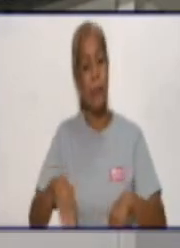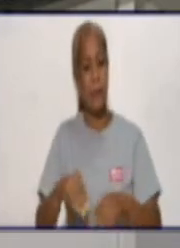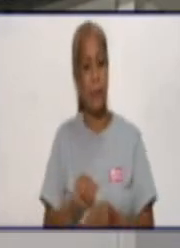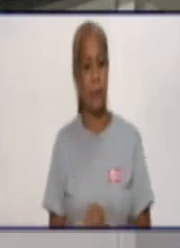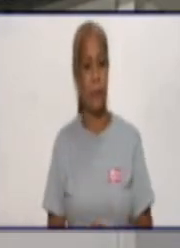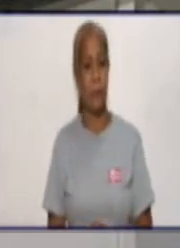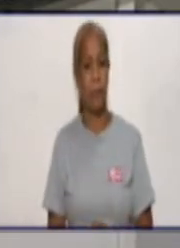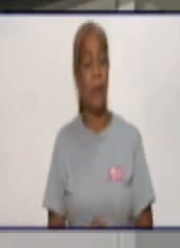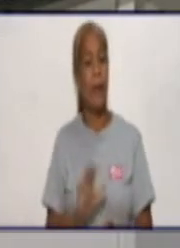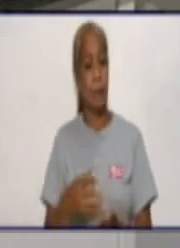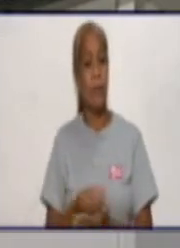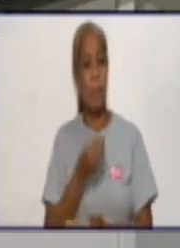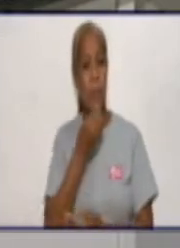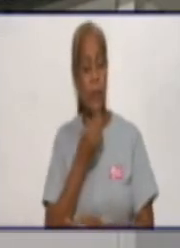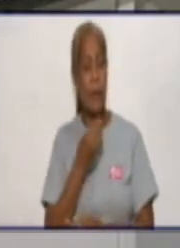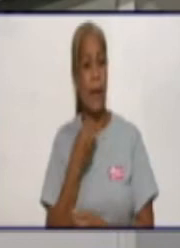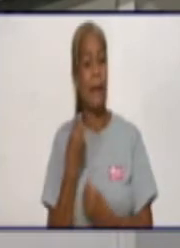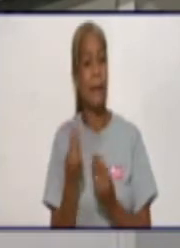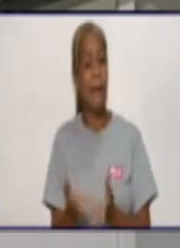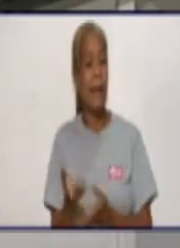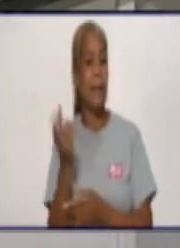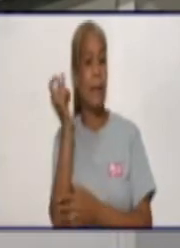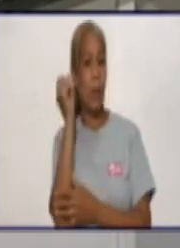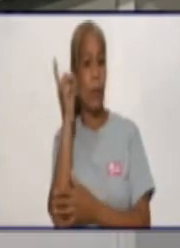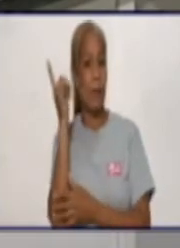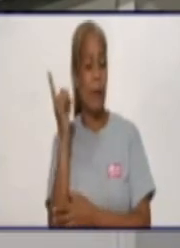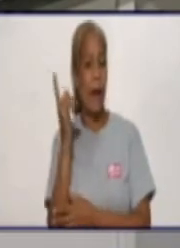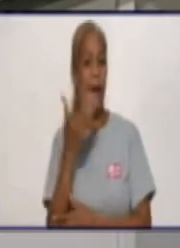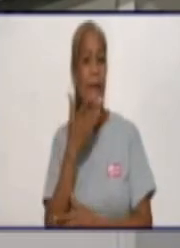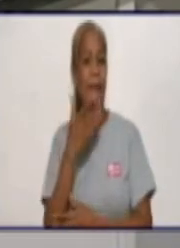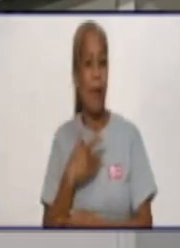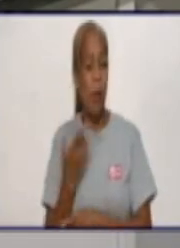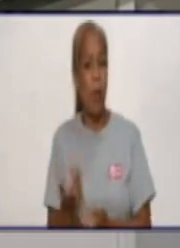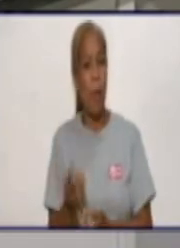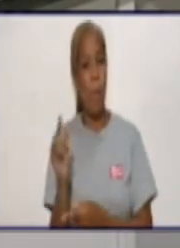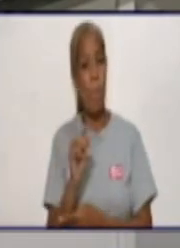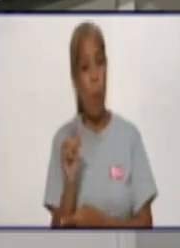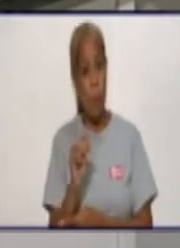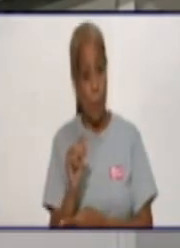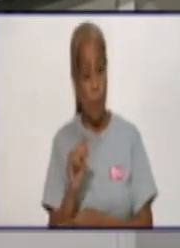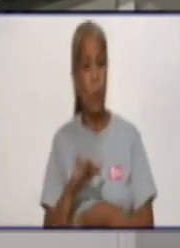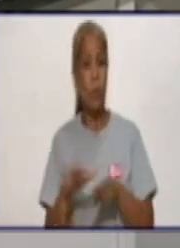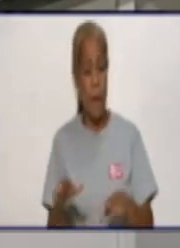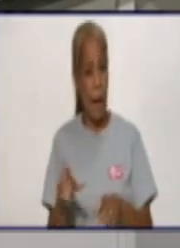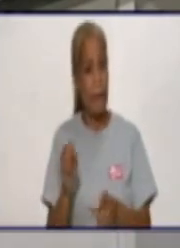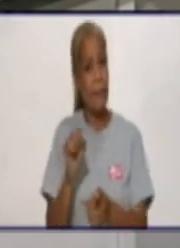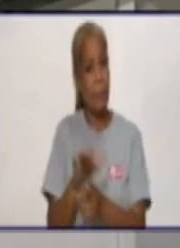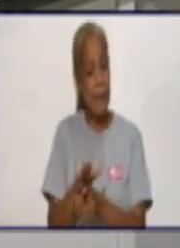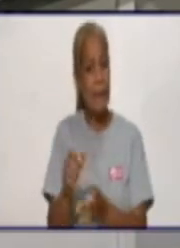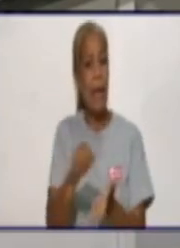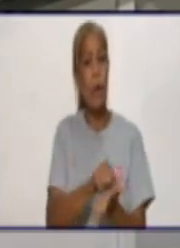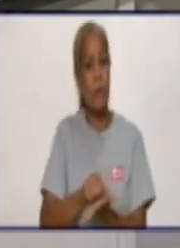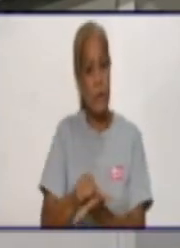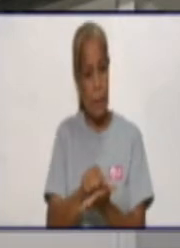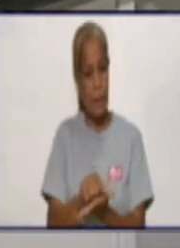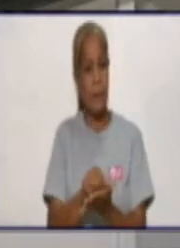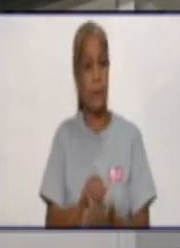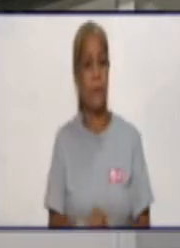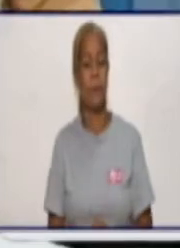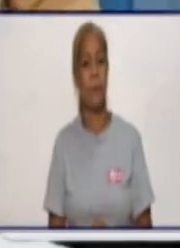una idea se excusan de la como paulatina y gradualmente estamos recuperando el transporte